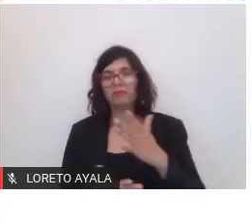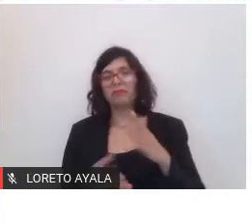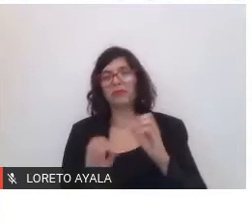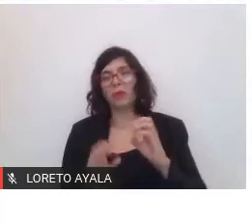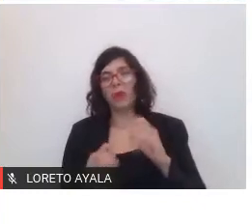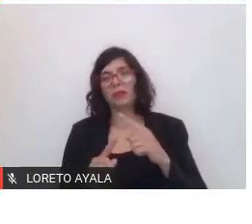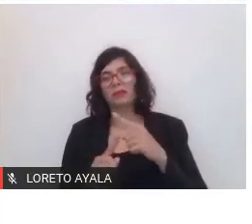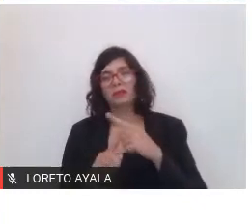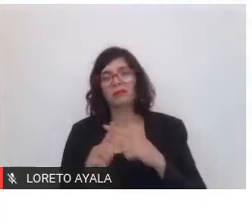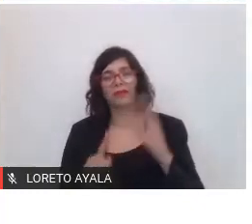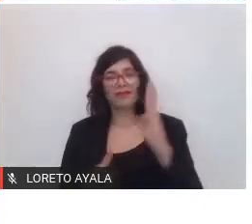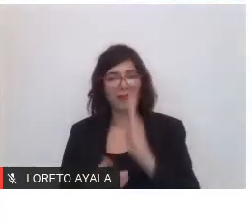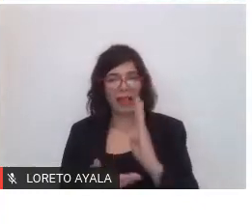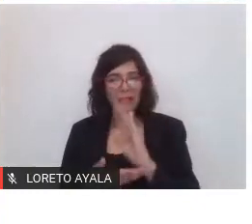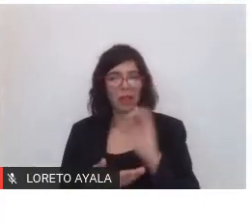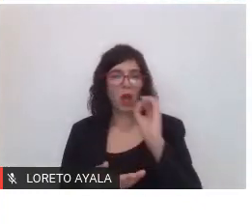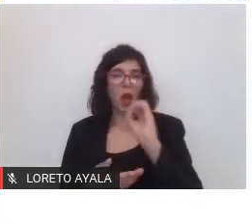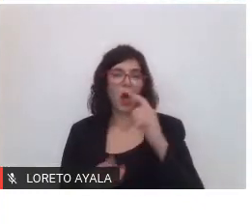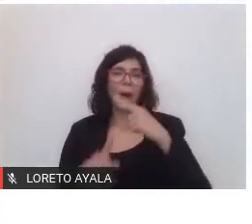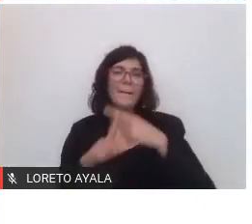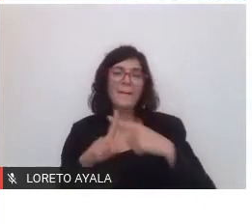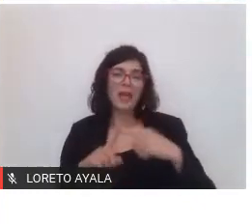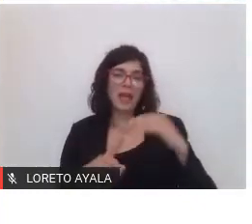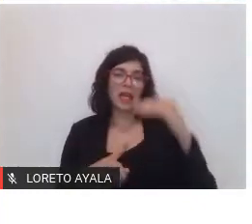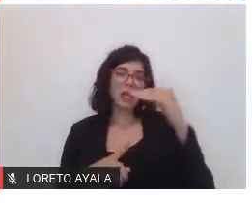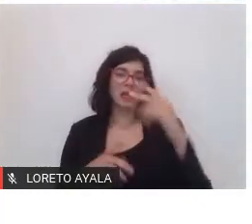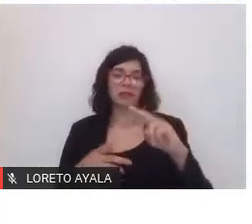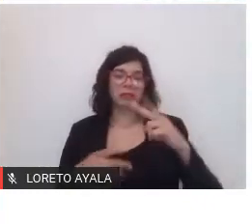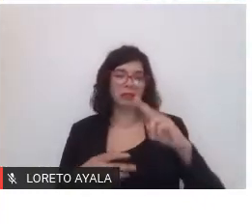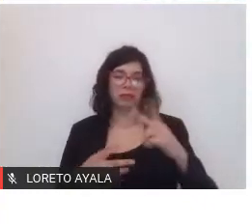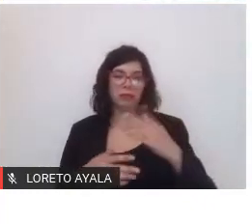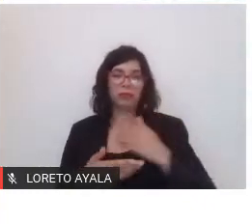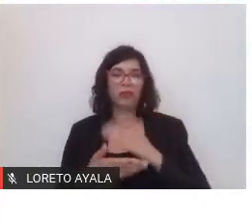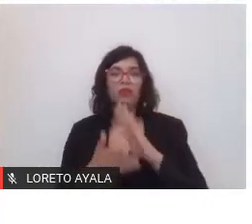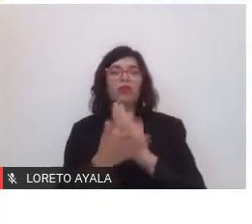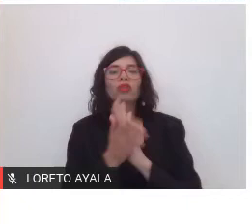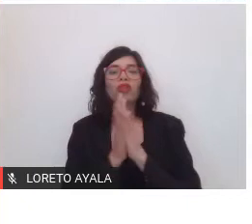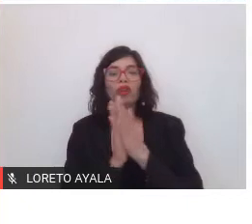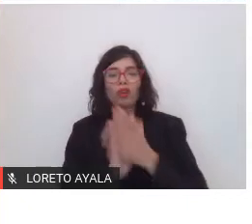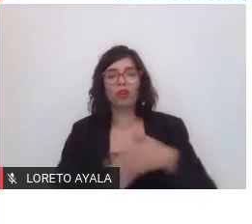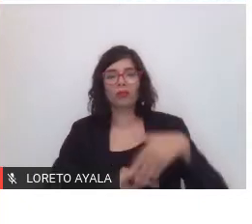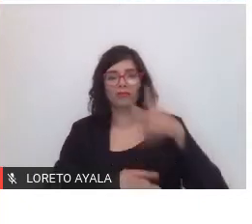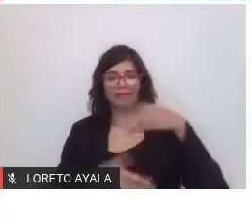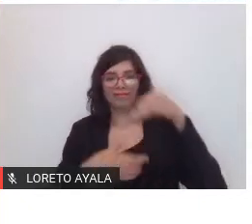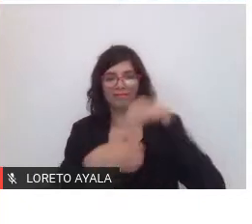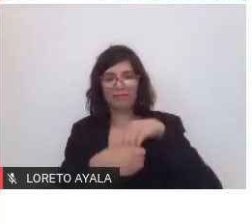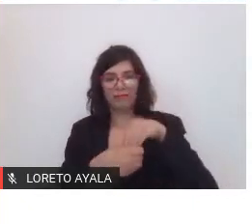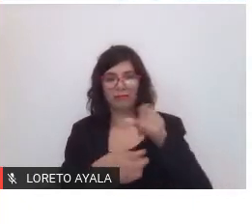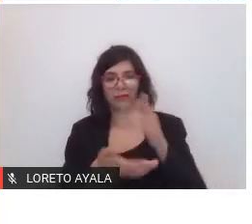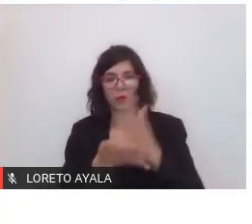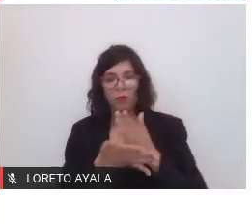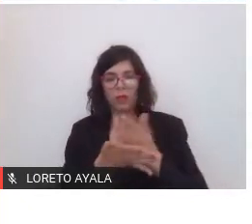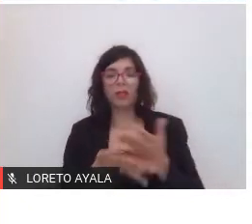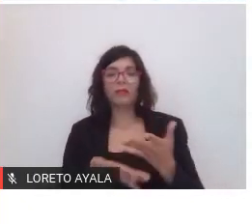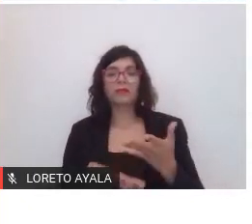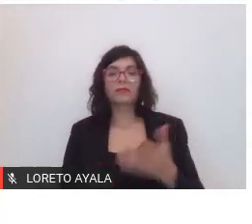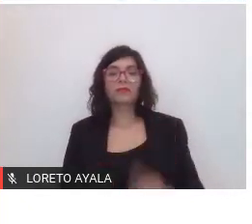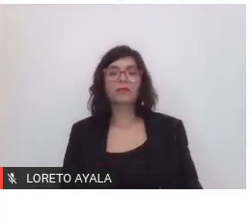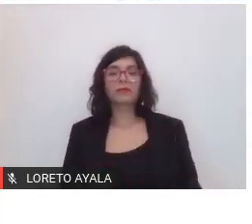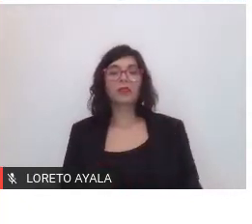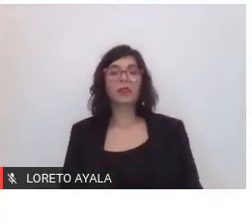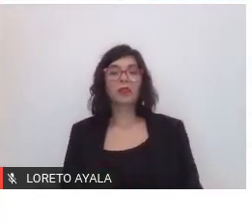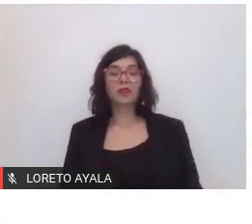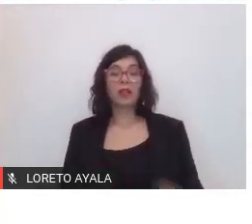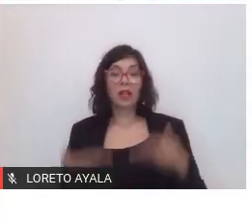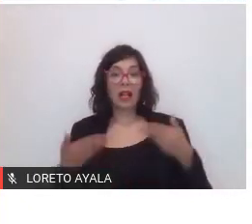educación física u otro, con esos niños que tenemos hoy día en un mundo tan conectado? Esto mismo es un ejemplo de ello, que